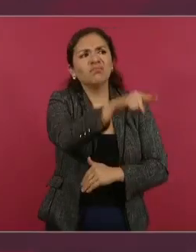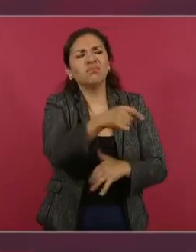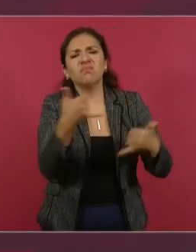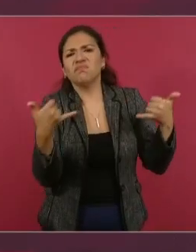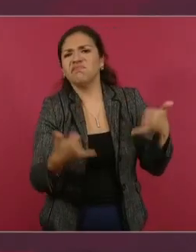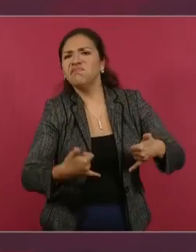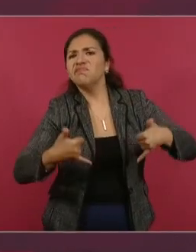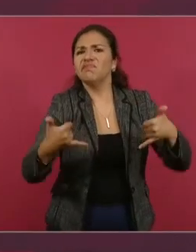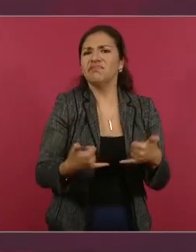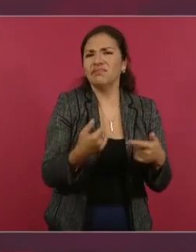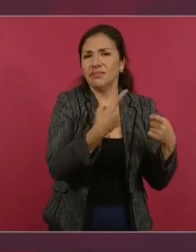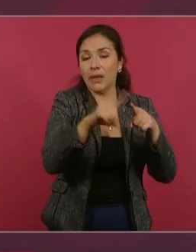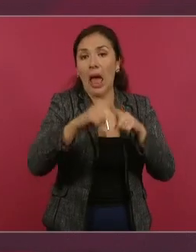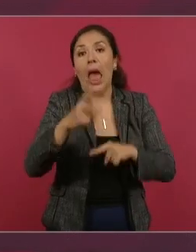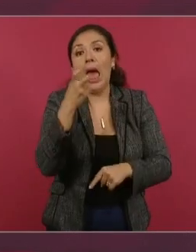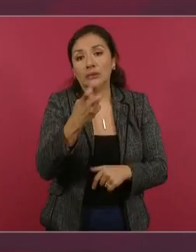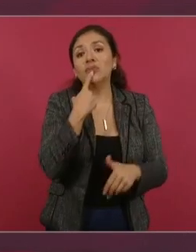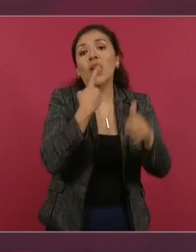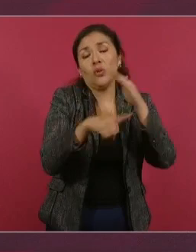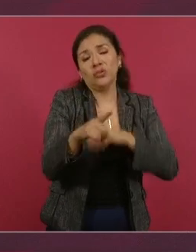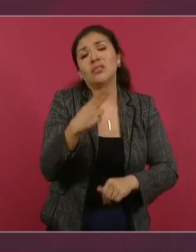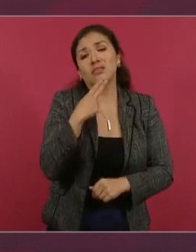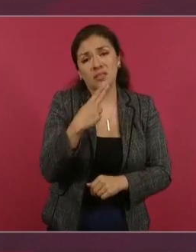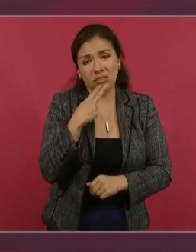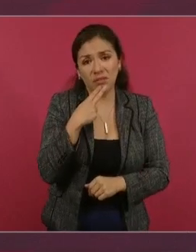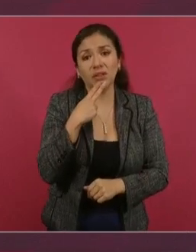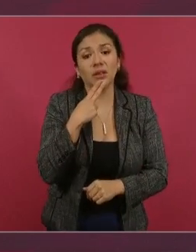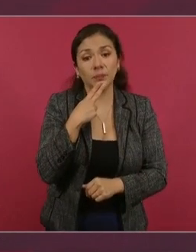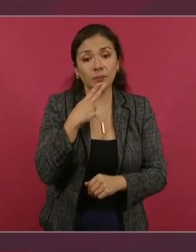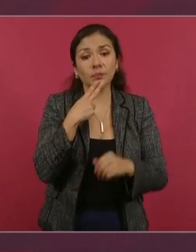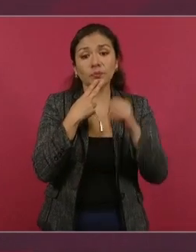prepotencia y